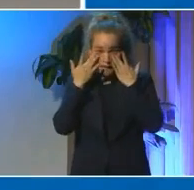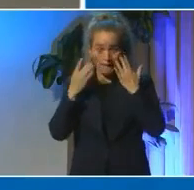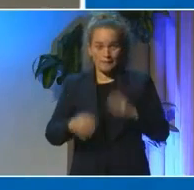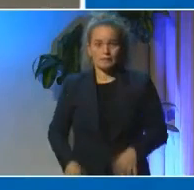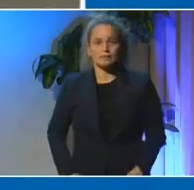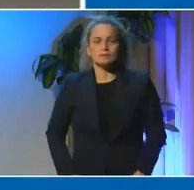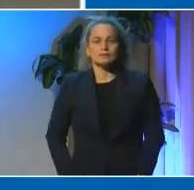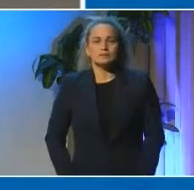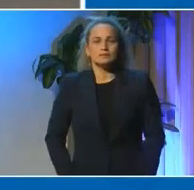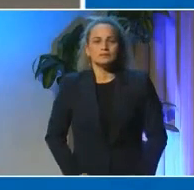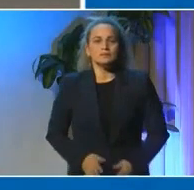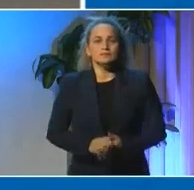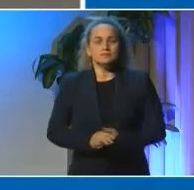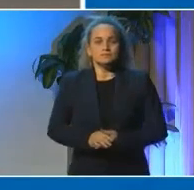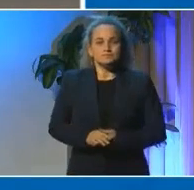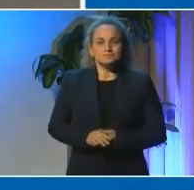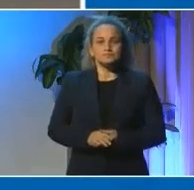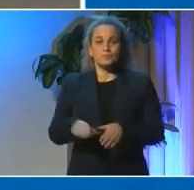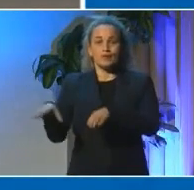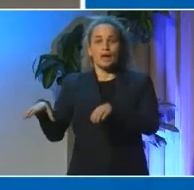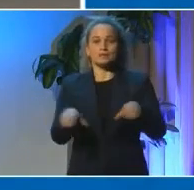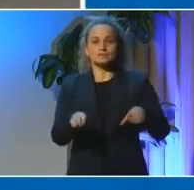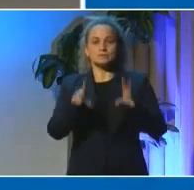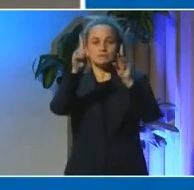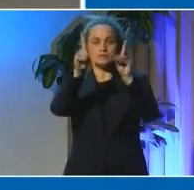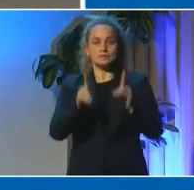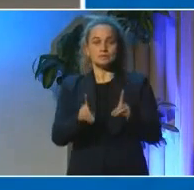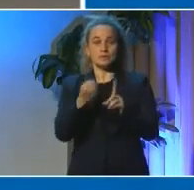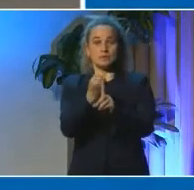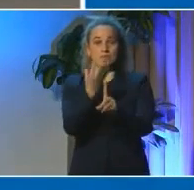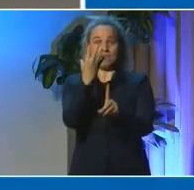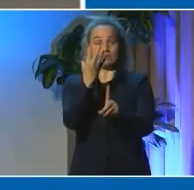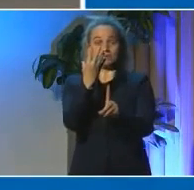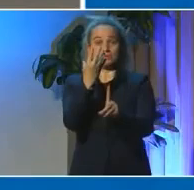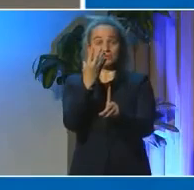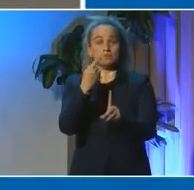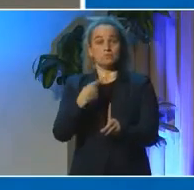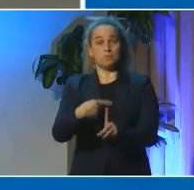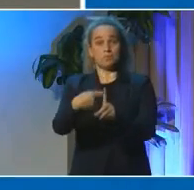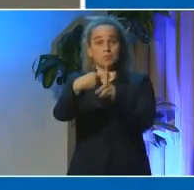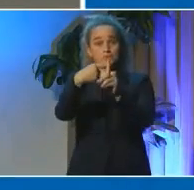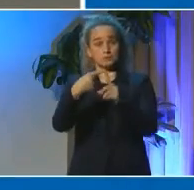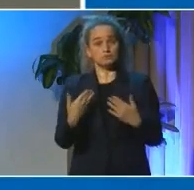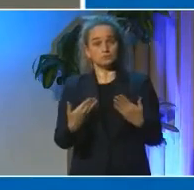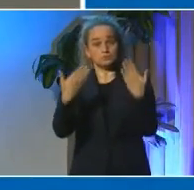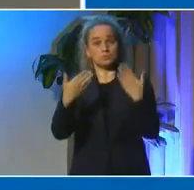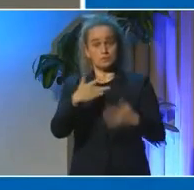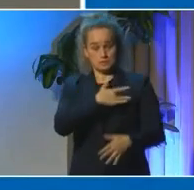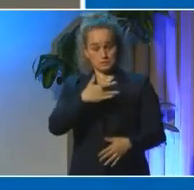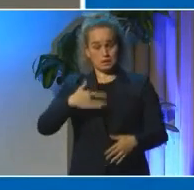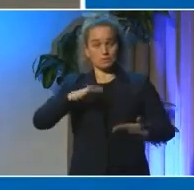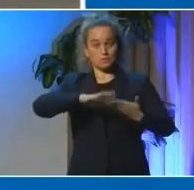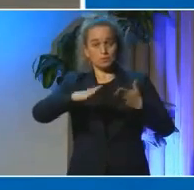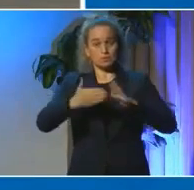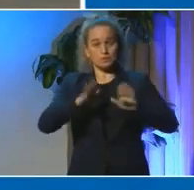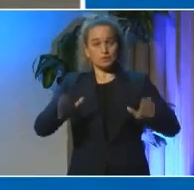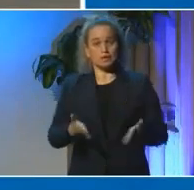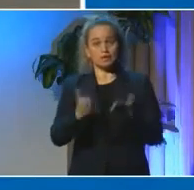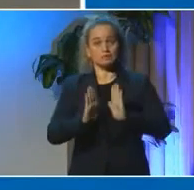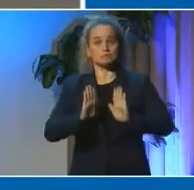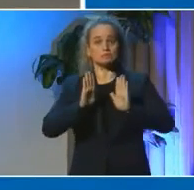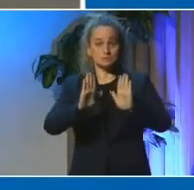eh creo que nuestras acciones y decisiones tienen un impacto directo y muy poderoso en la salud de las comunidades